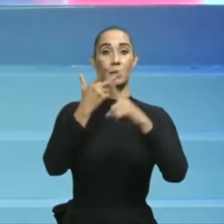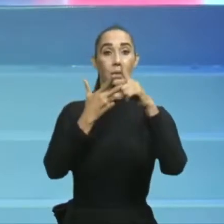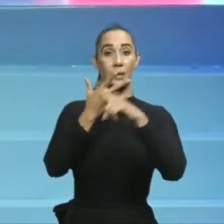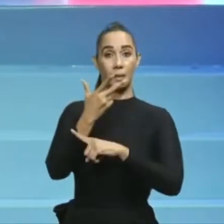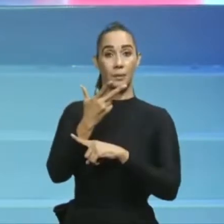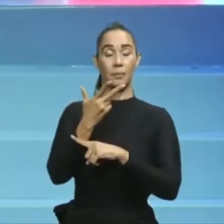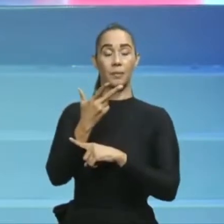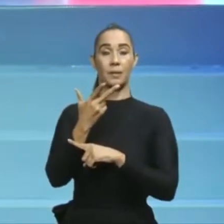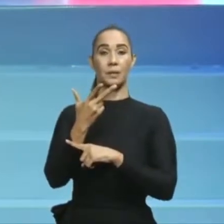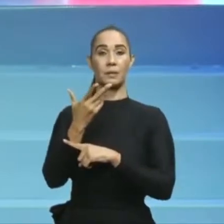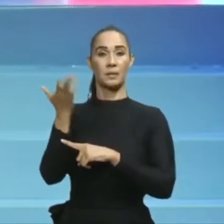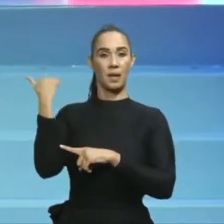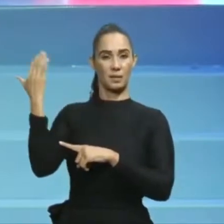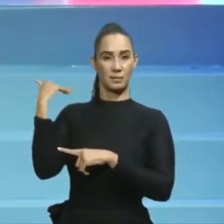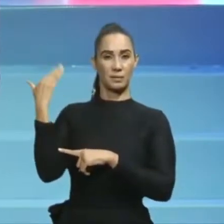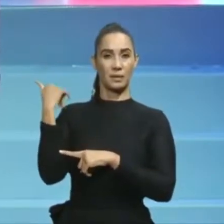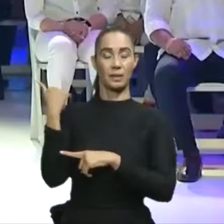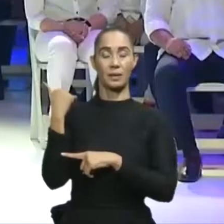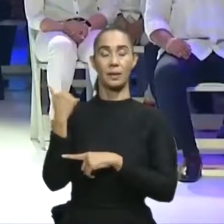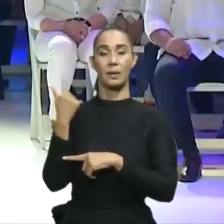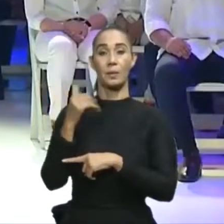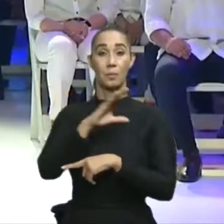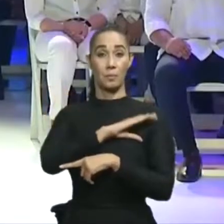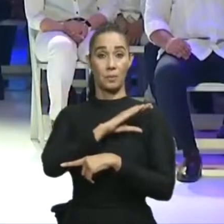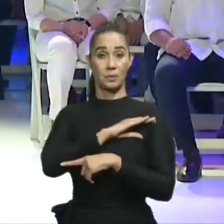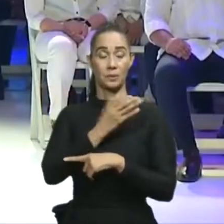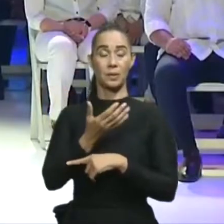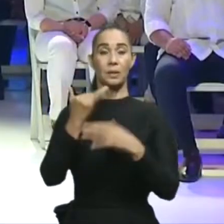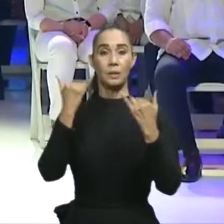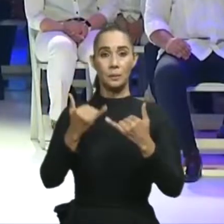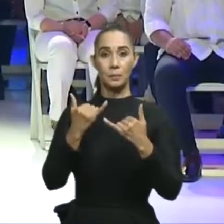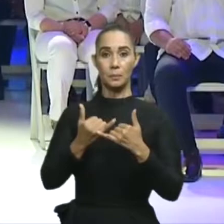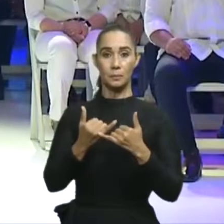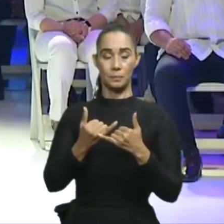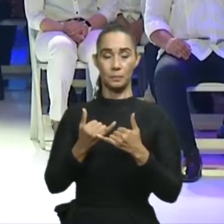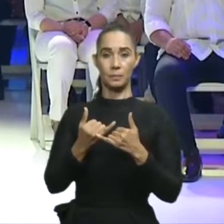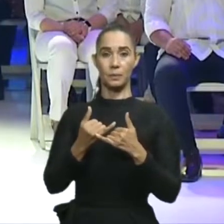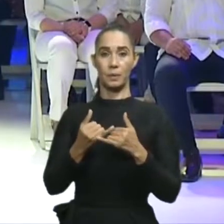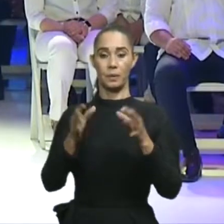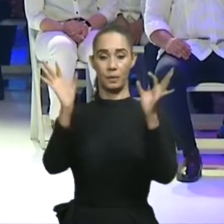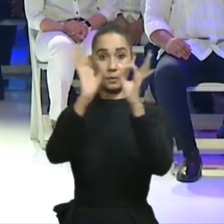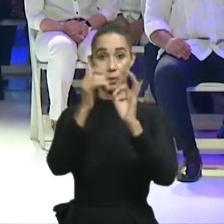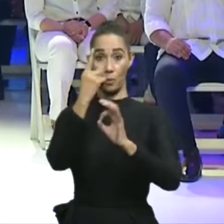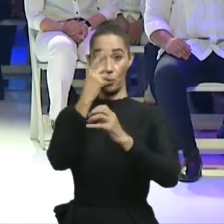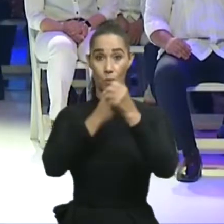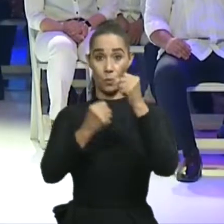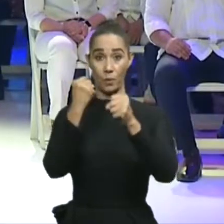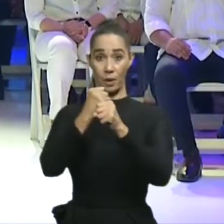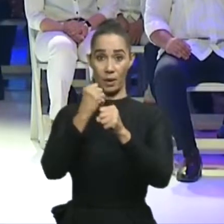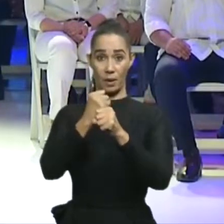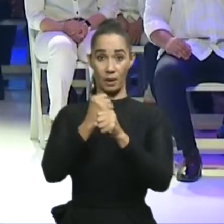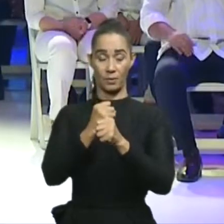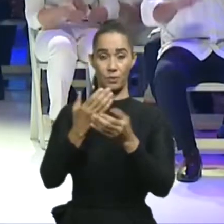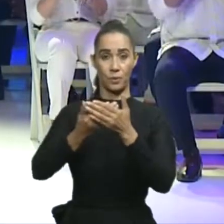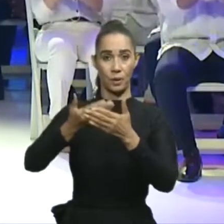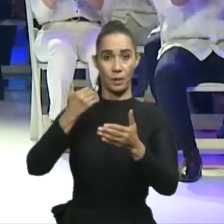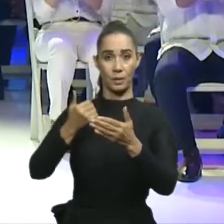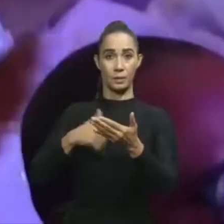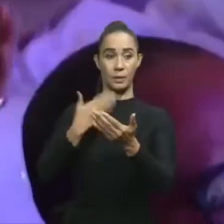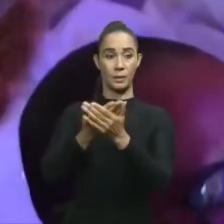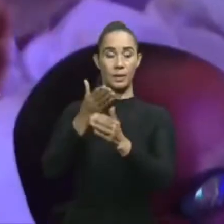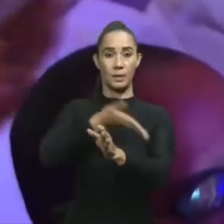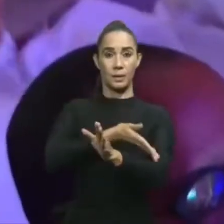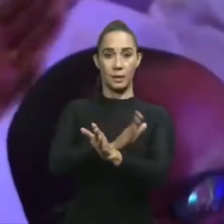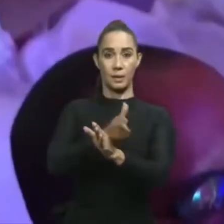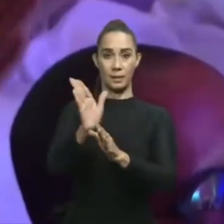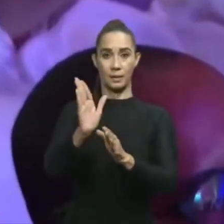que tenían en las academias de formación ahora se van a formar un año antes decir de ir a las calles los